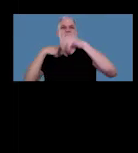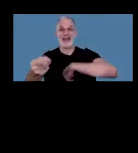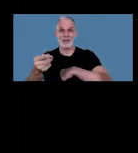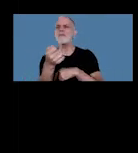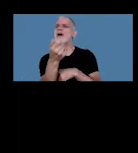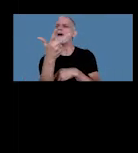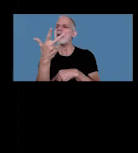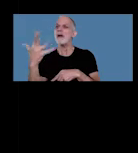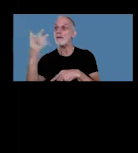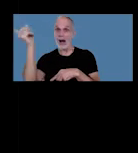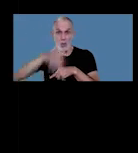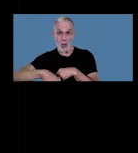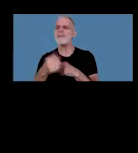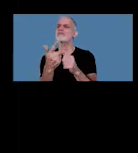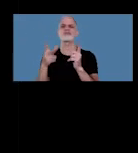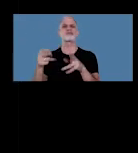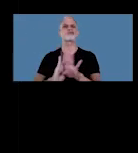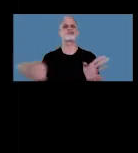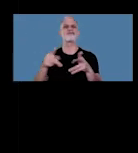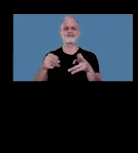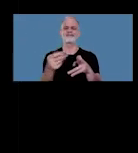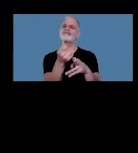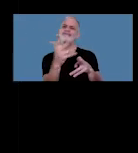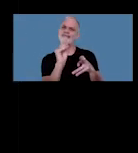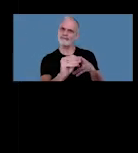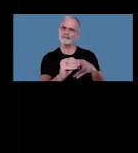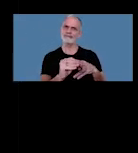de contar el día que reingresa al país.